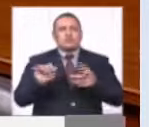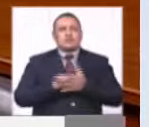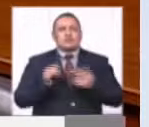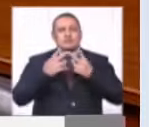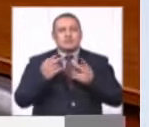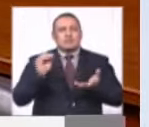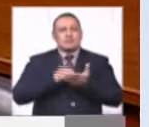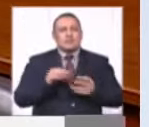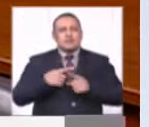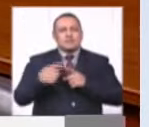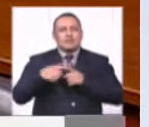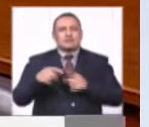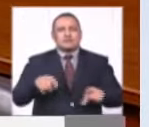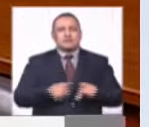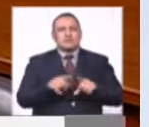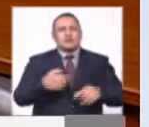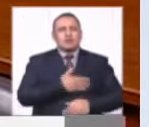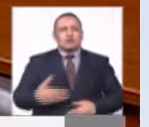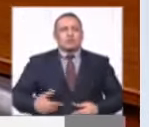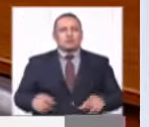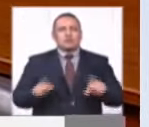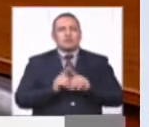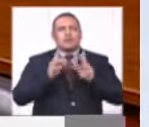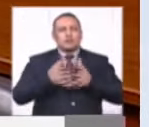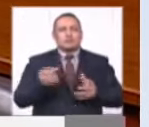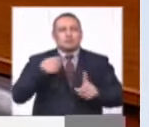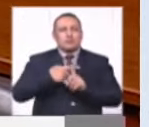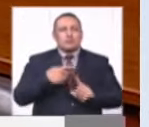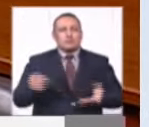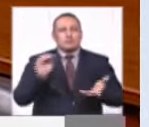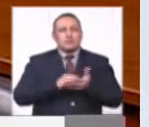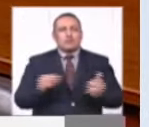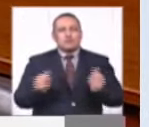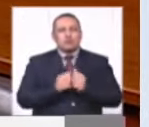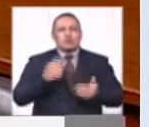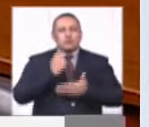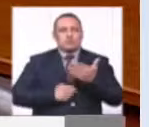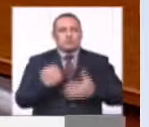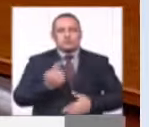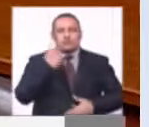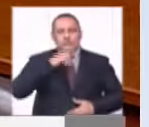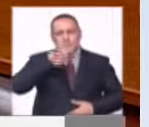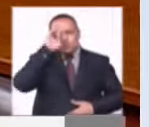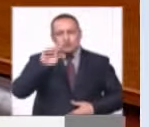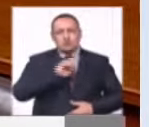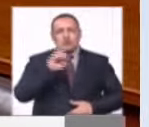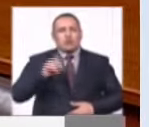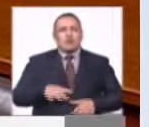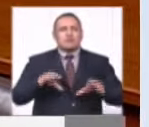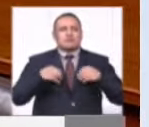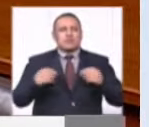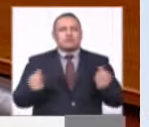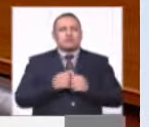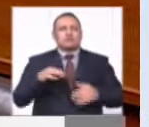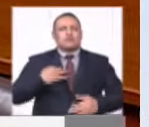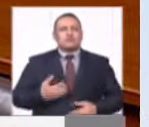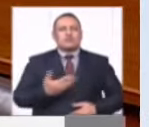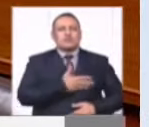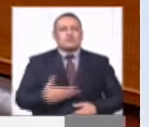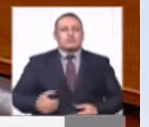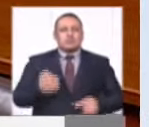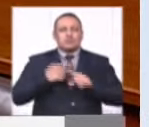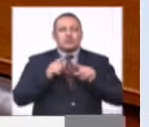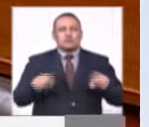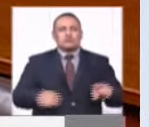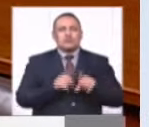tener más pasivos ambientales que le dejamos a este gobierno para que lo asumamos nosotros con los impuestos del Perú. Y eso no podemos seguir permitiendo, señor Presidente. Es por